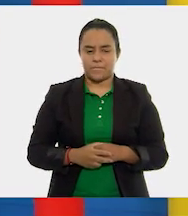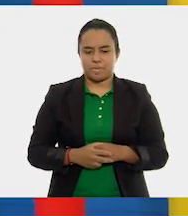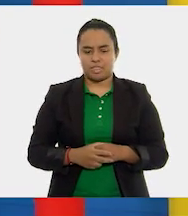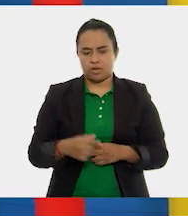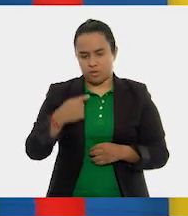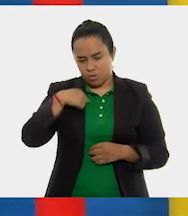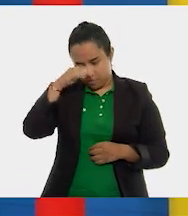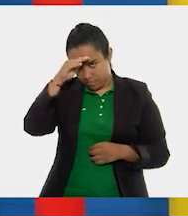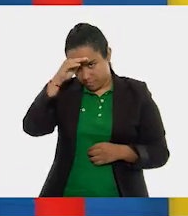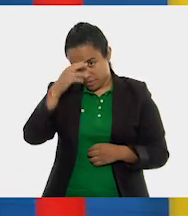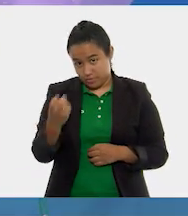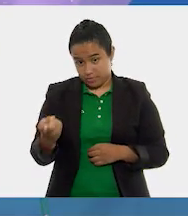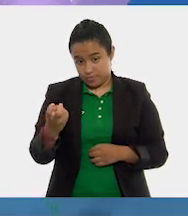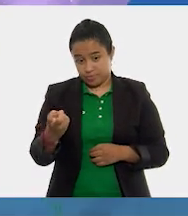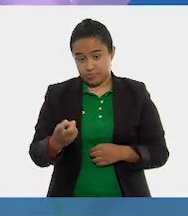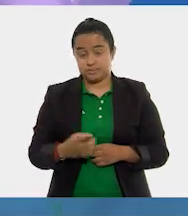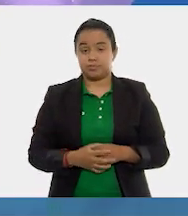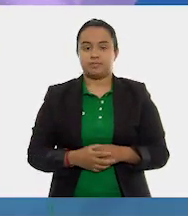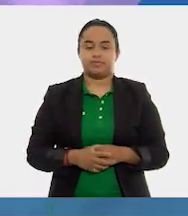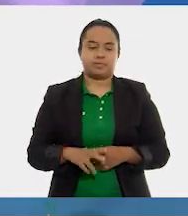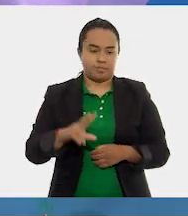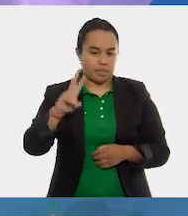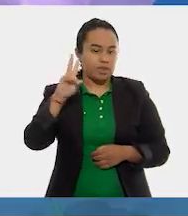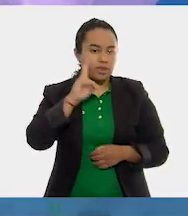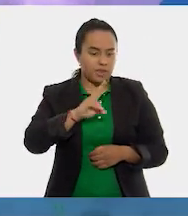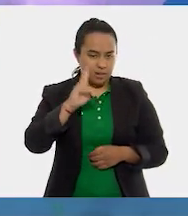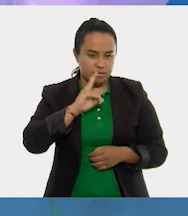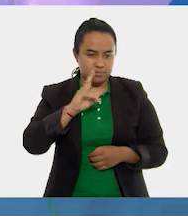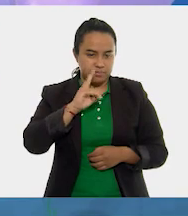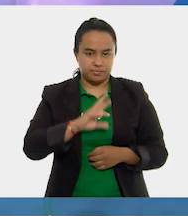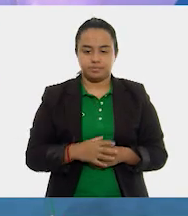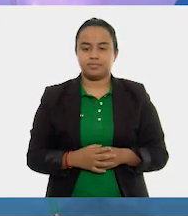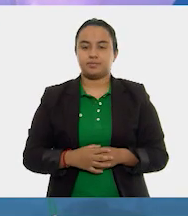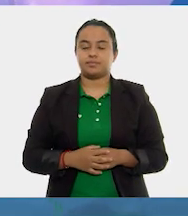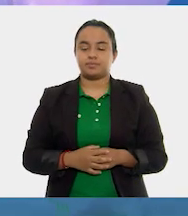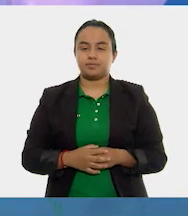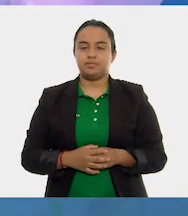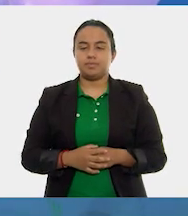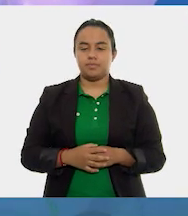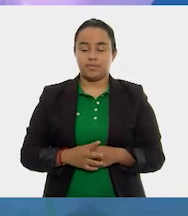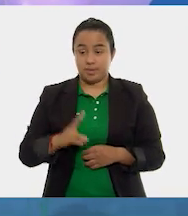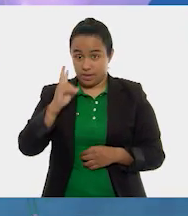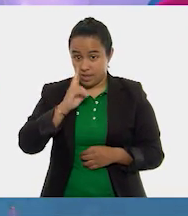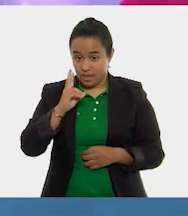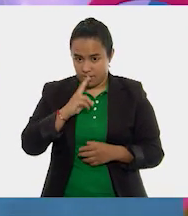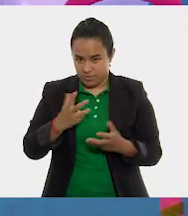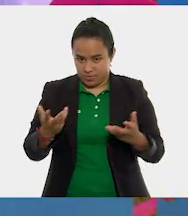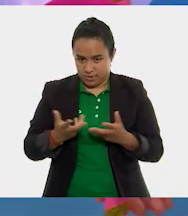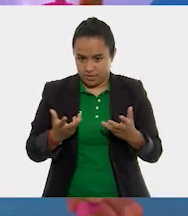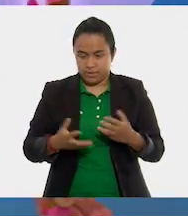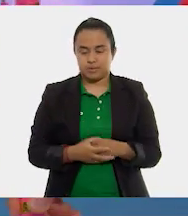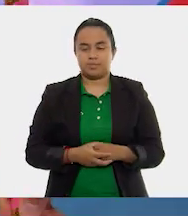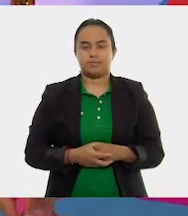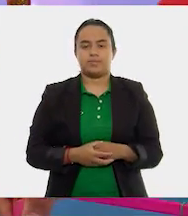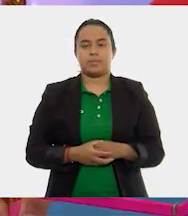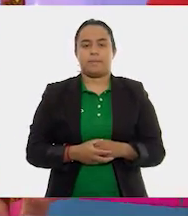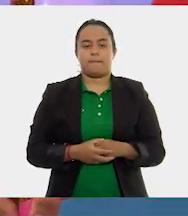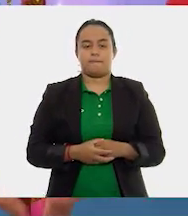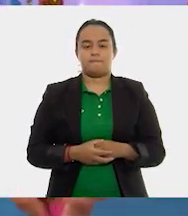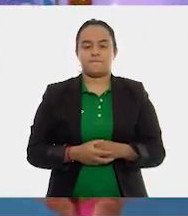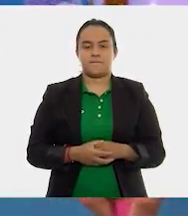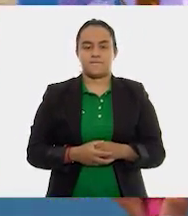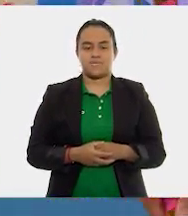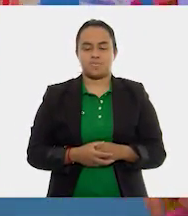sería este. A ver, vamos a ver. Me parece muy bien. A ver, ¿lo revisamos entonces? Vamos a revisarlo. Muy bien,